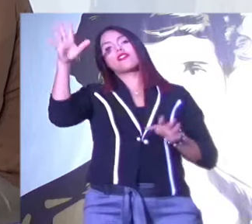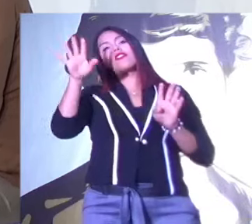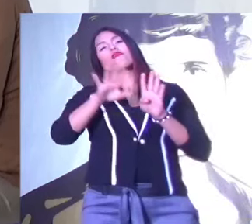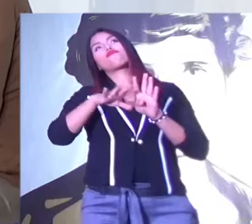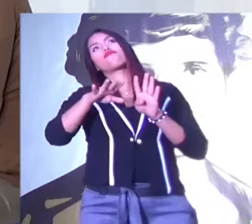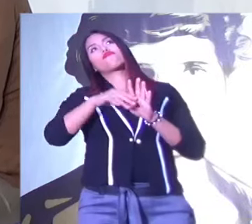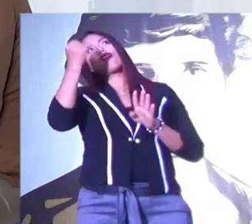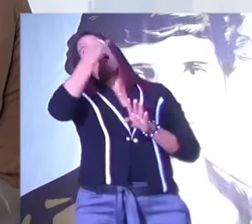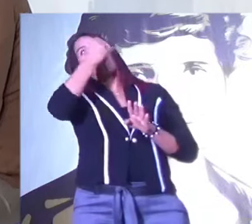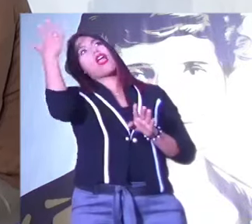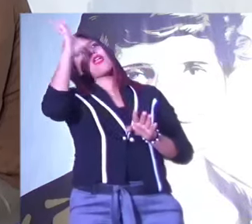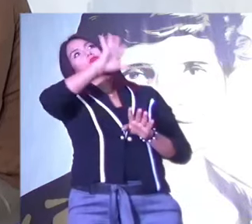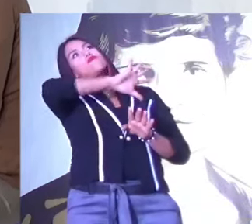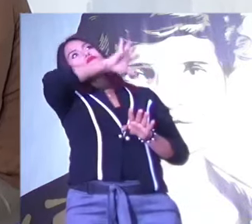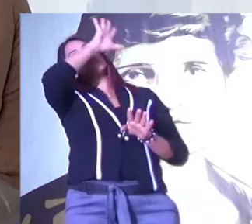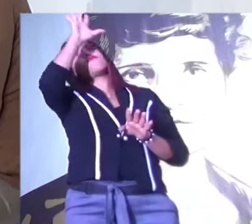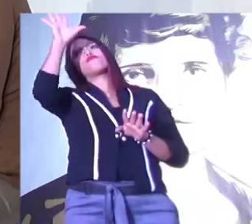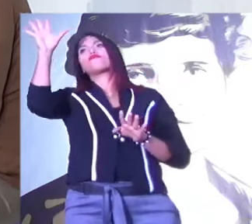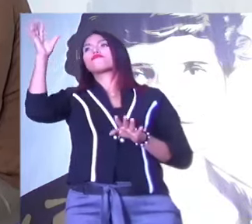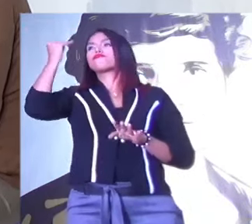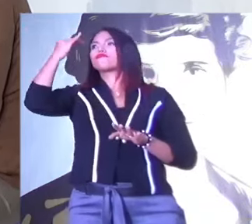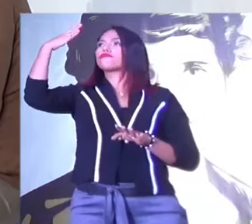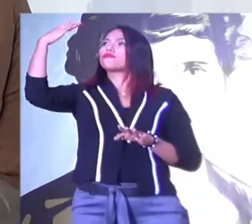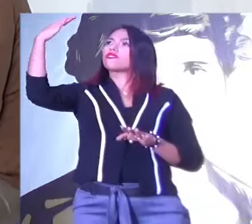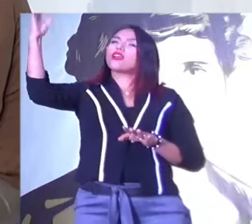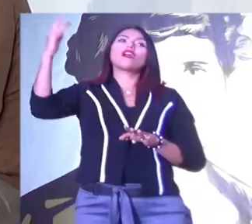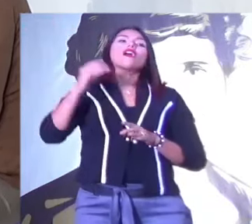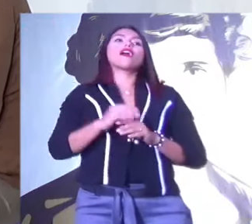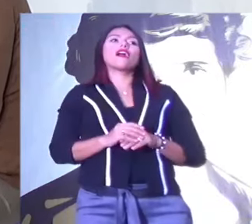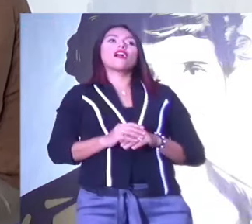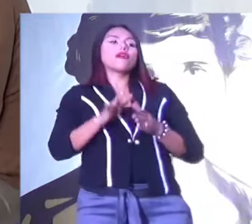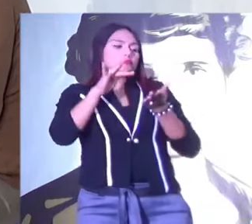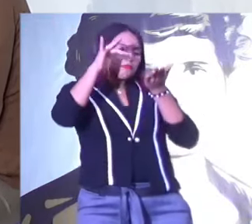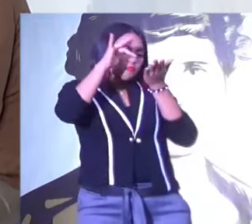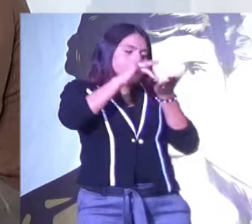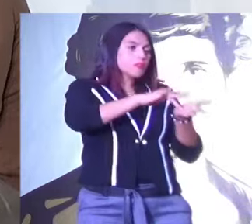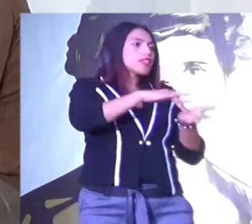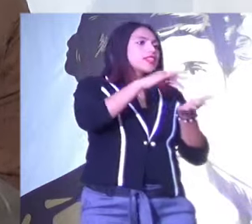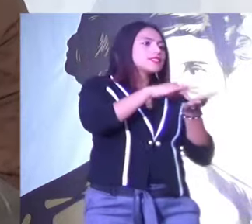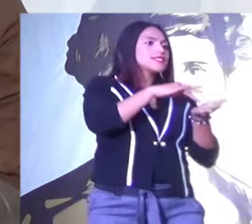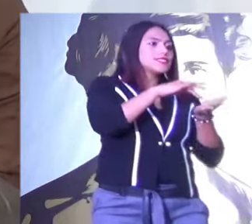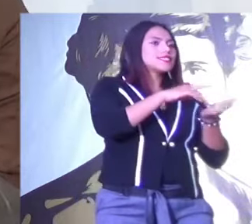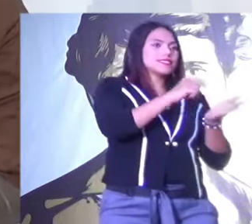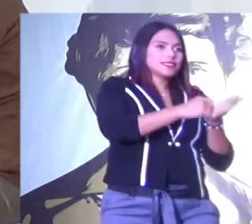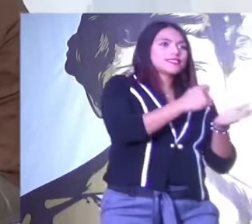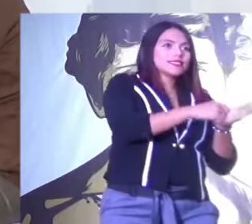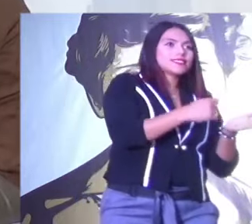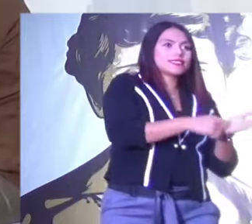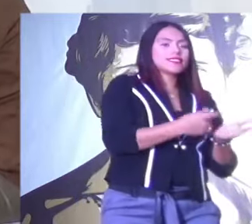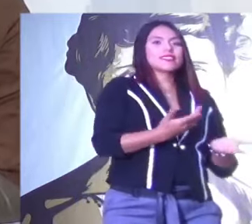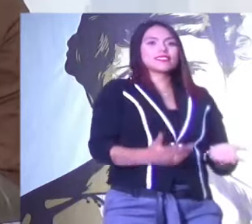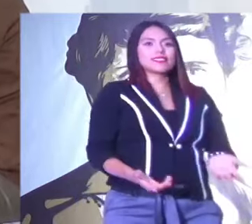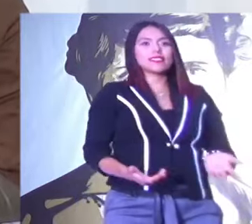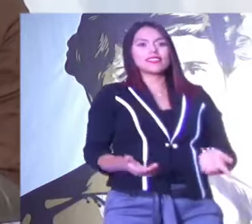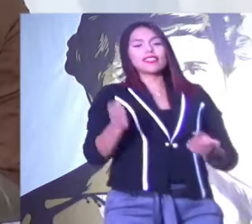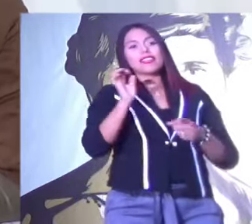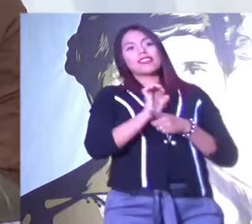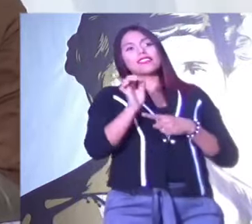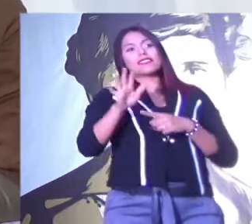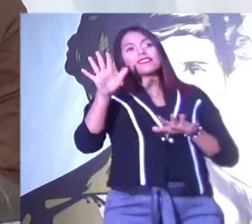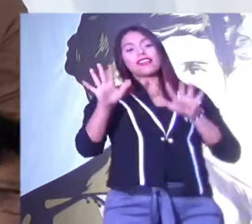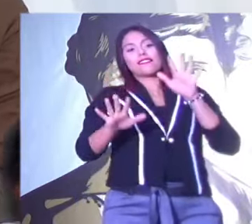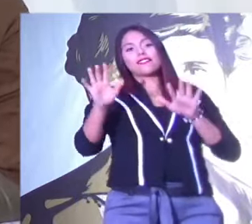gráficas, ¿no? Pues lo que haces es apoyar al texto. Entonces, finalmente, de vez en cuando, Ricardo, por ejemplo,